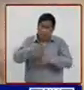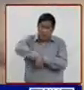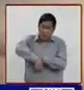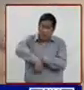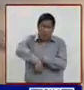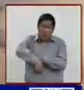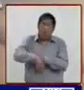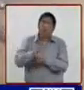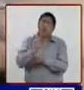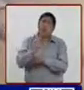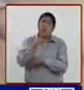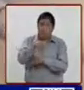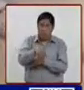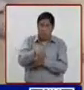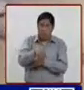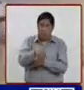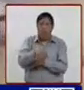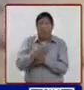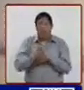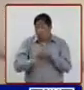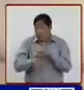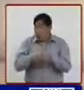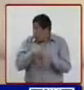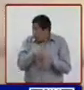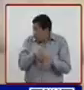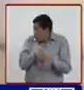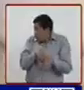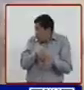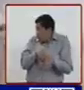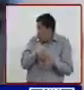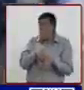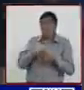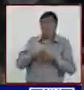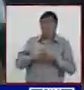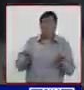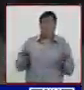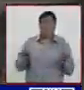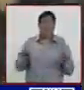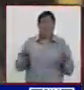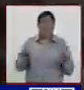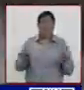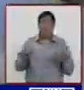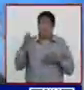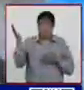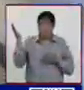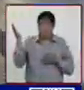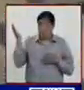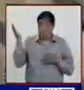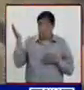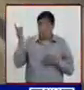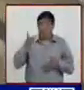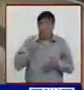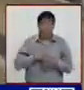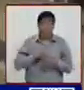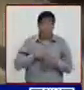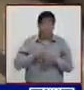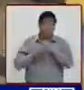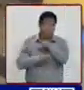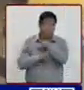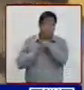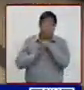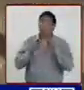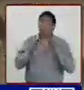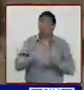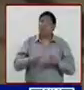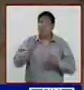muy tarde. Hay gente. Hay gente todavía caminando, hay tiendas. Pero Ahí está, es el momento en que asaltan a esta